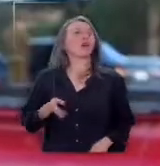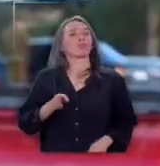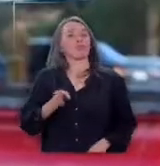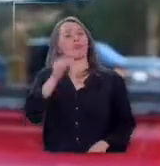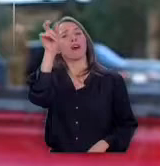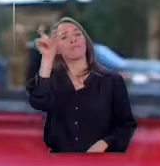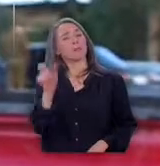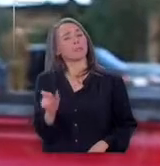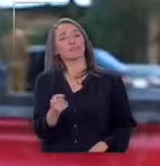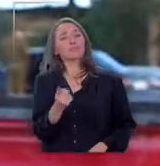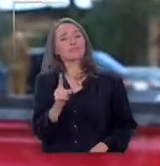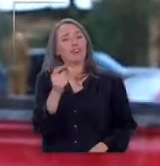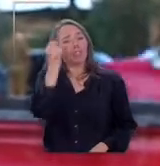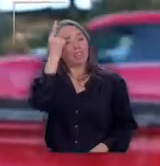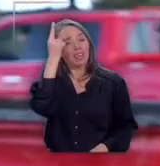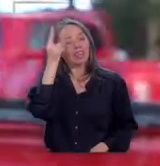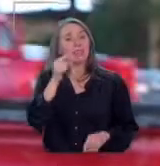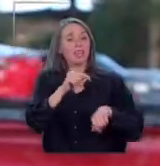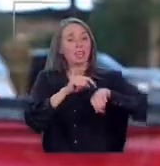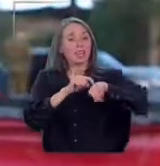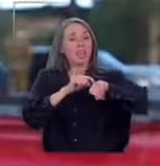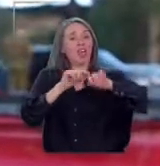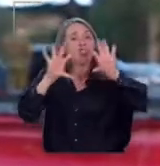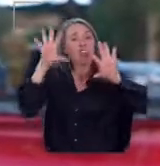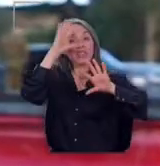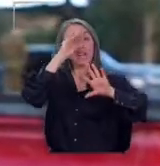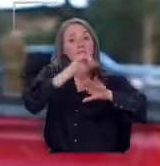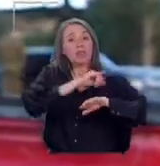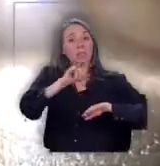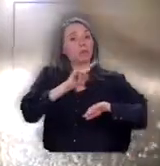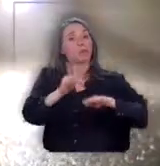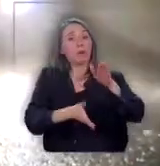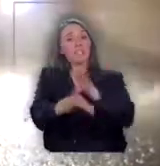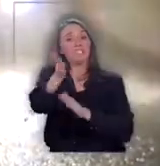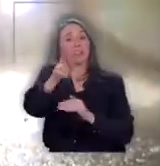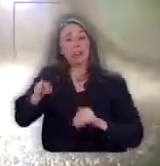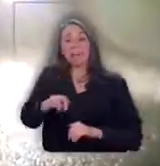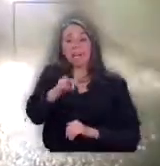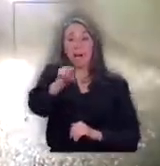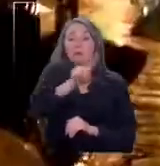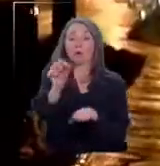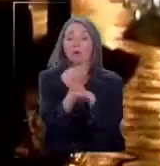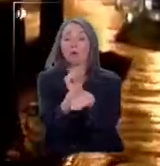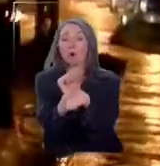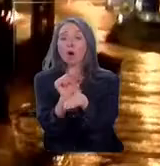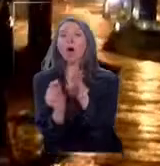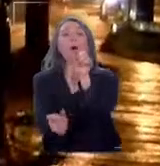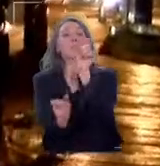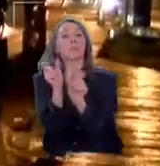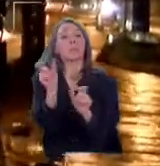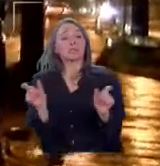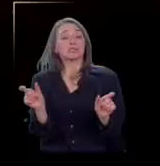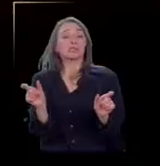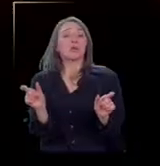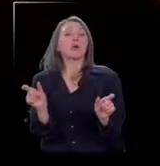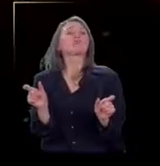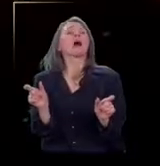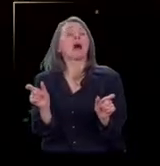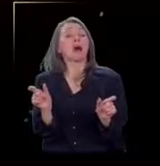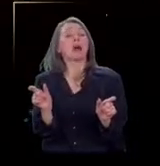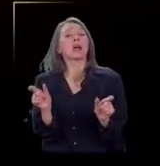haya gente que no entienda que después de las 10 de la noche no se puede transitar Hay personas que que tienen